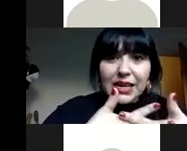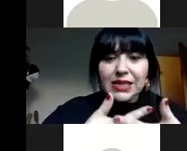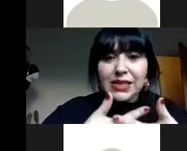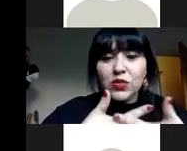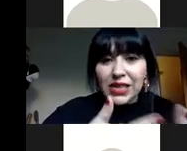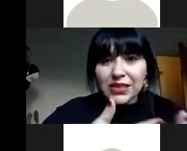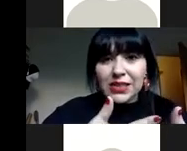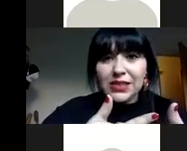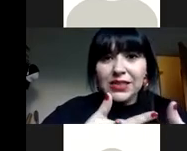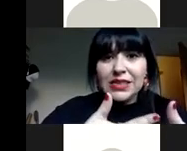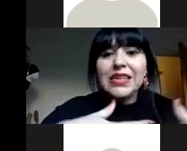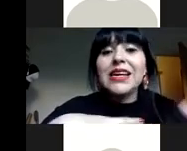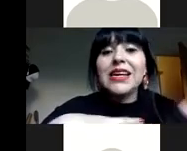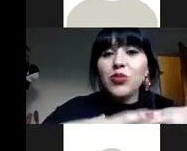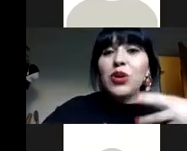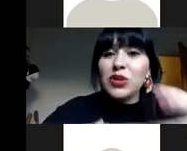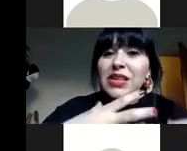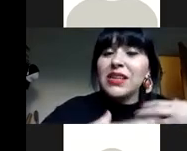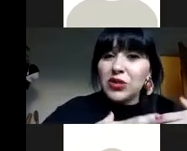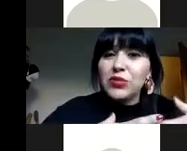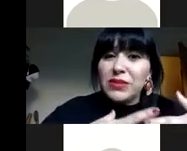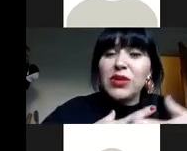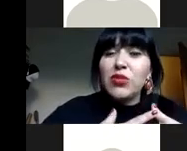familiar, estudiante, que la que yo puedo